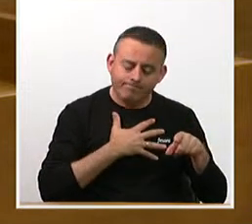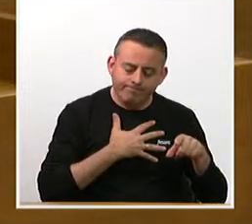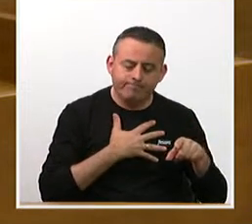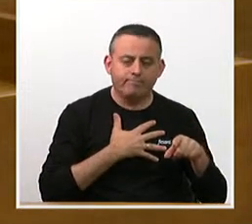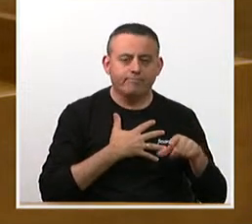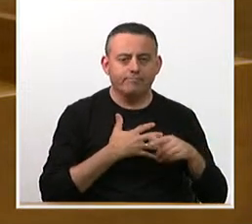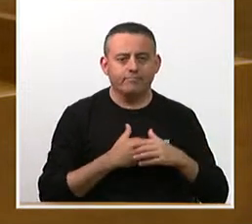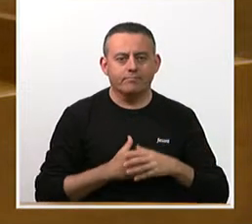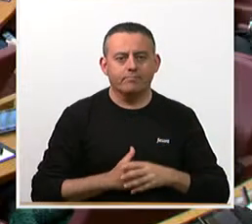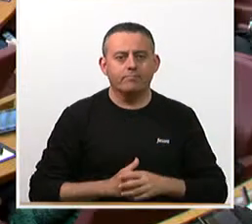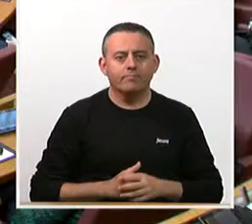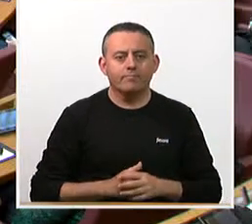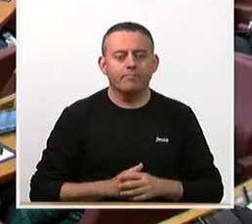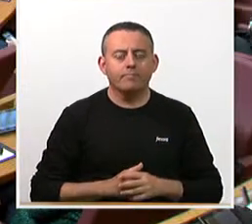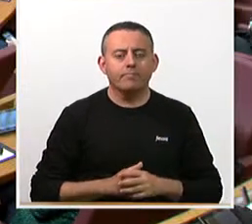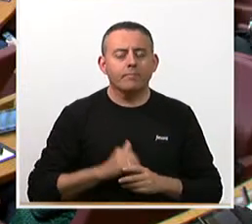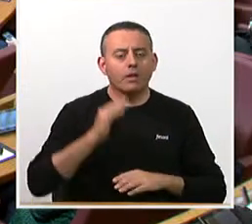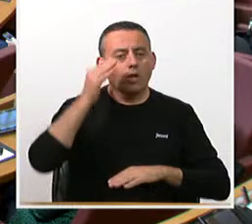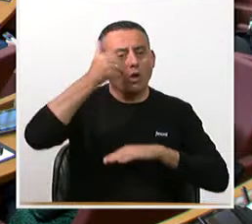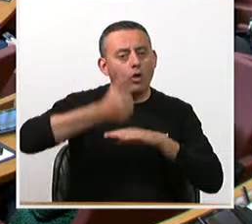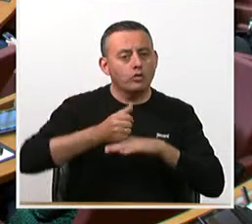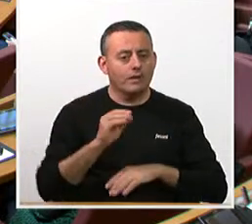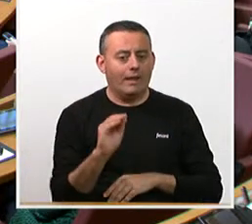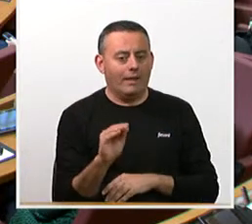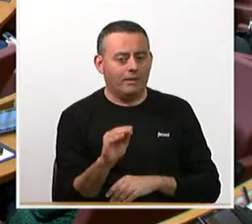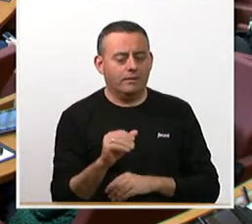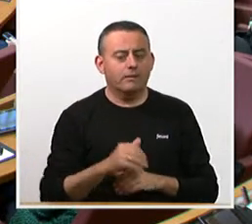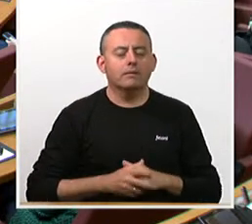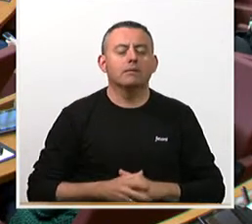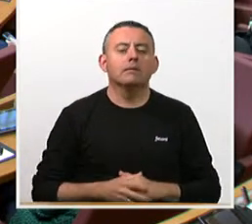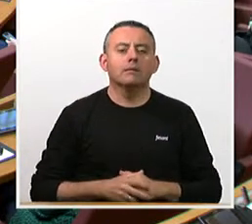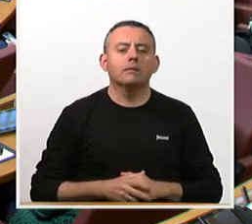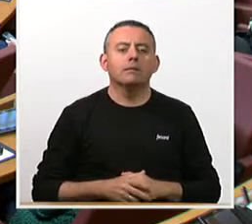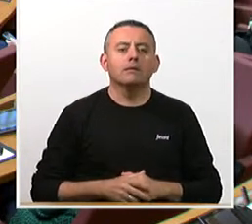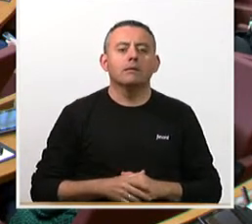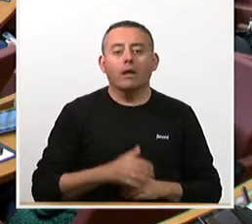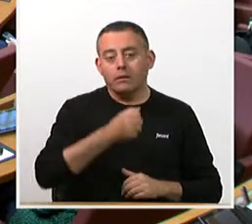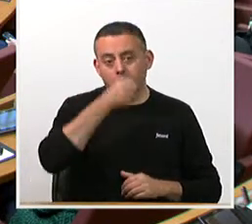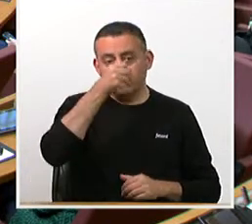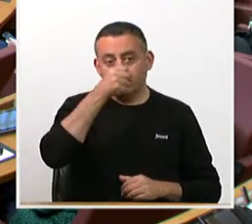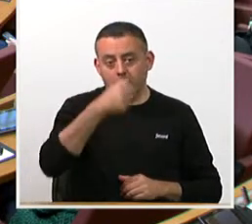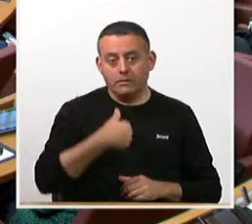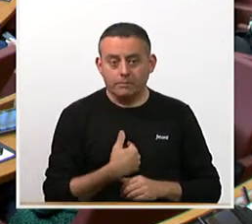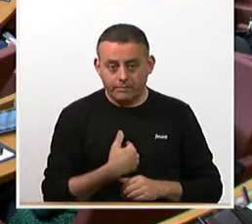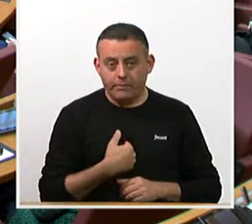pasada señor conseller des p